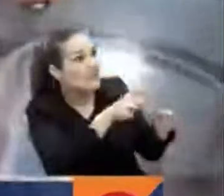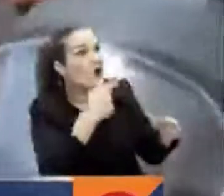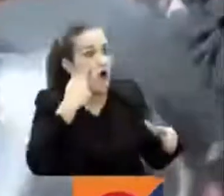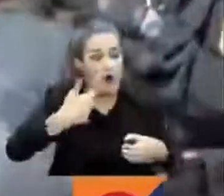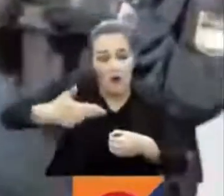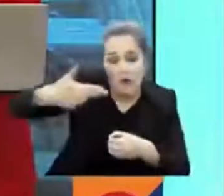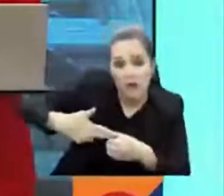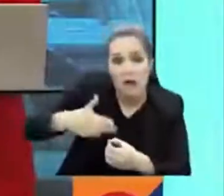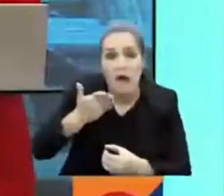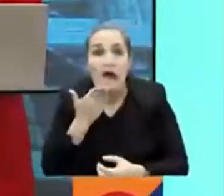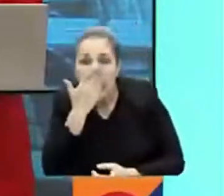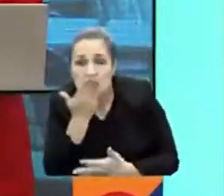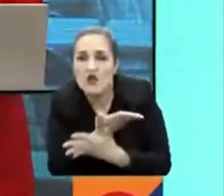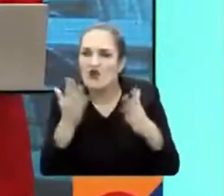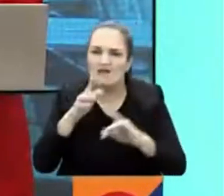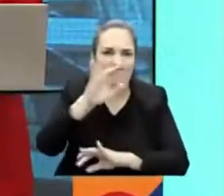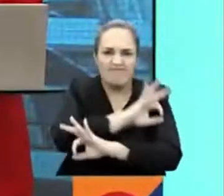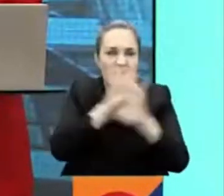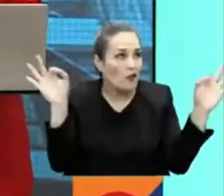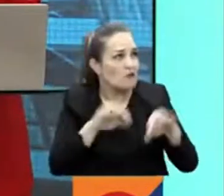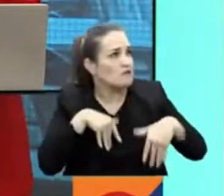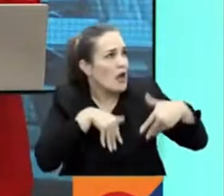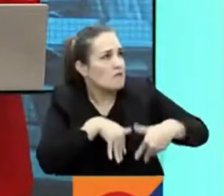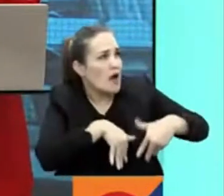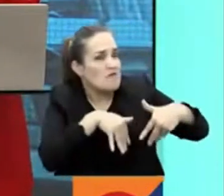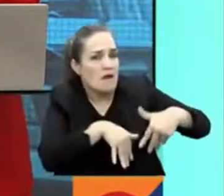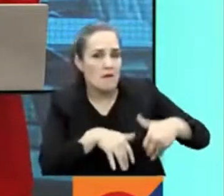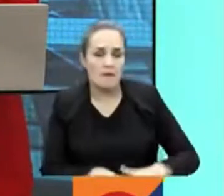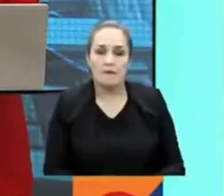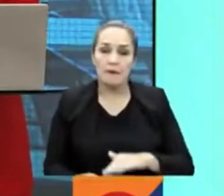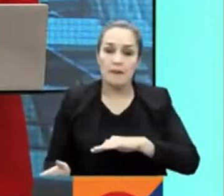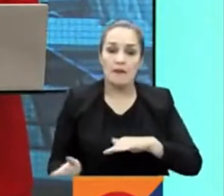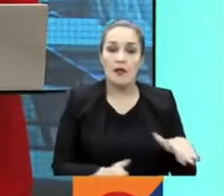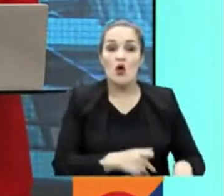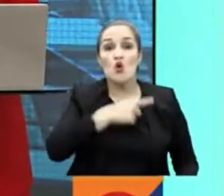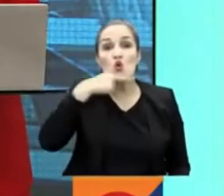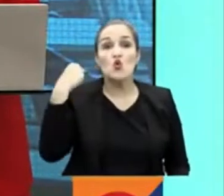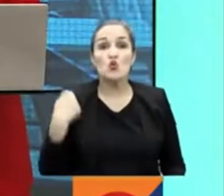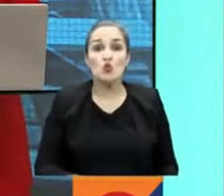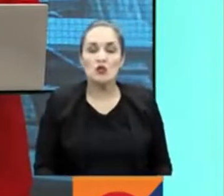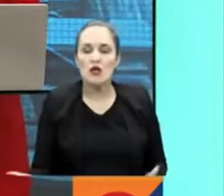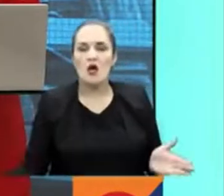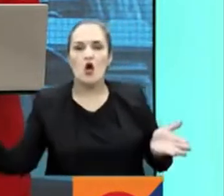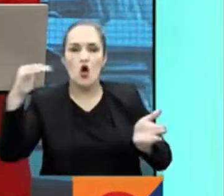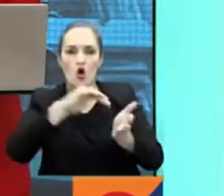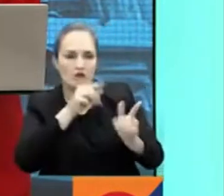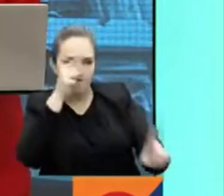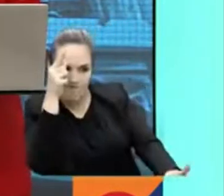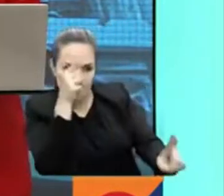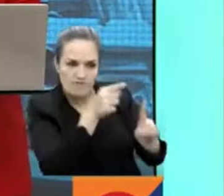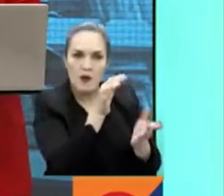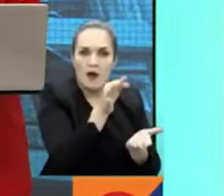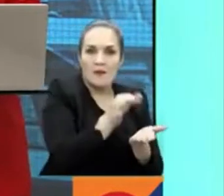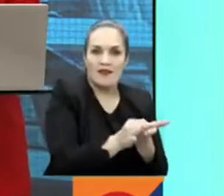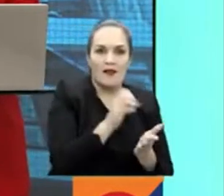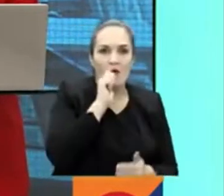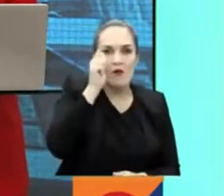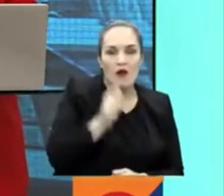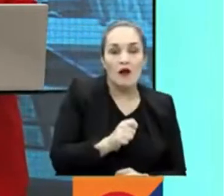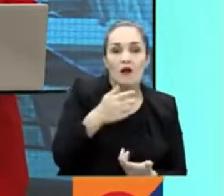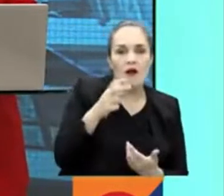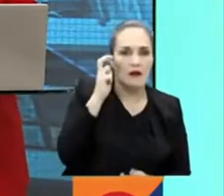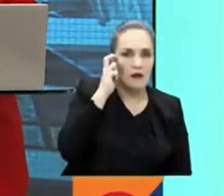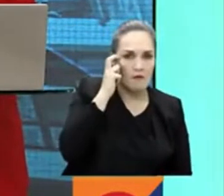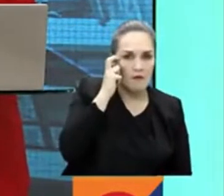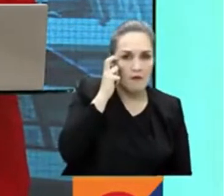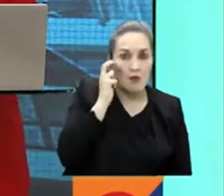combustibles fósiles. Rusia bombardeó un barrio residencial de Kiev, la capital ucraniana. Al menos una persona murió y cuatro